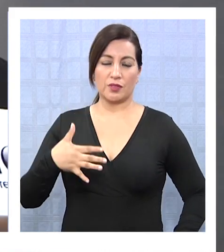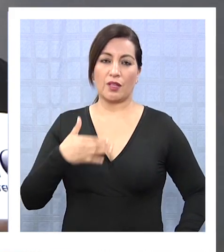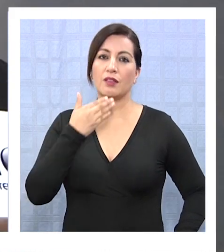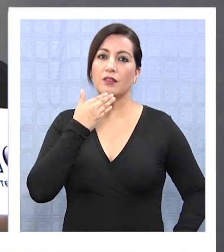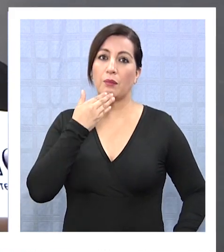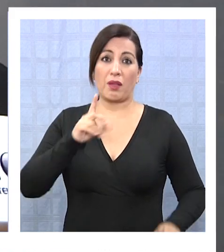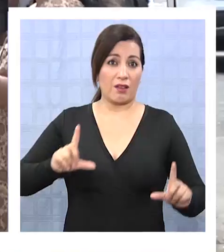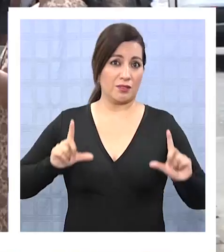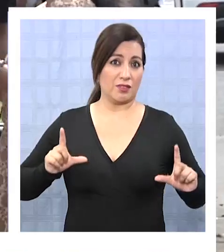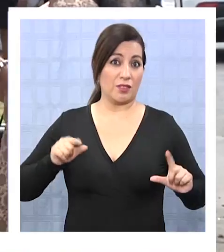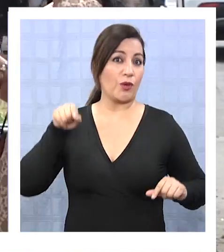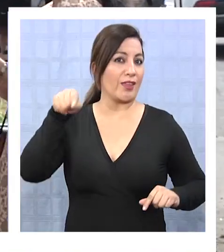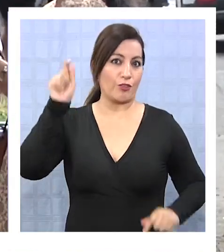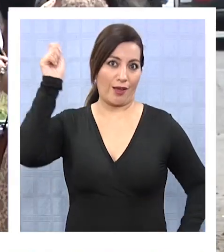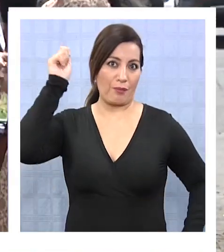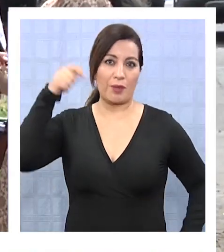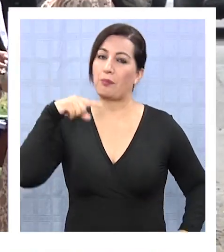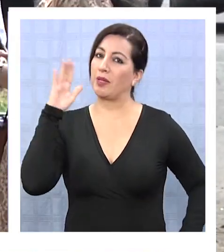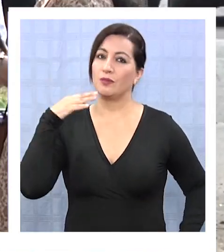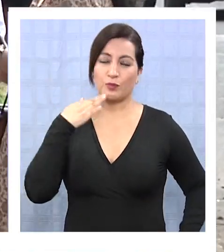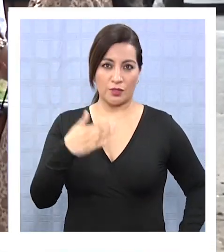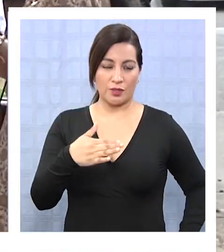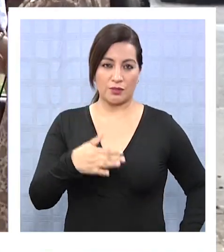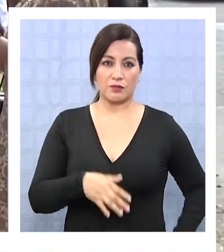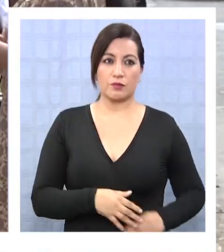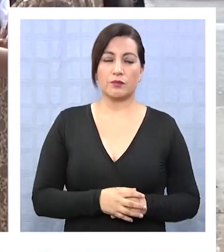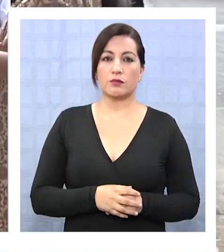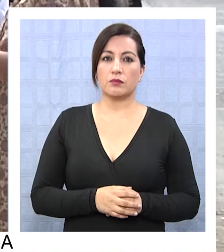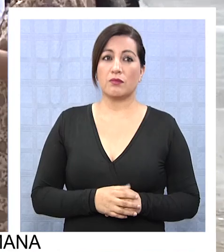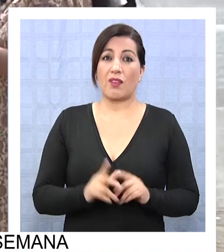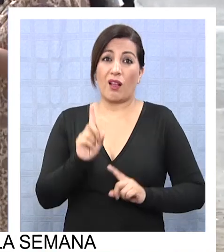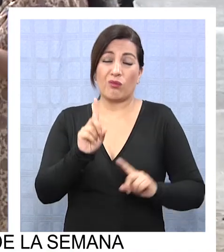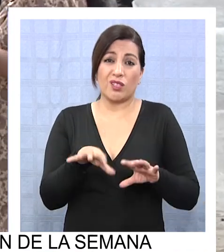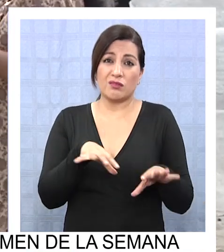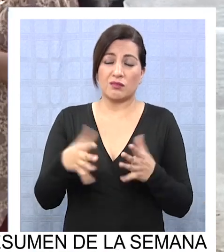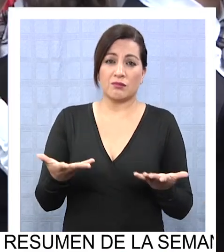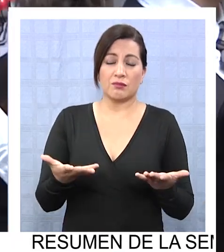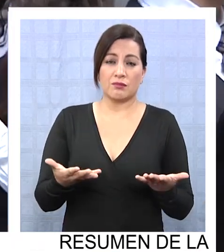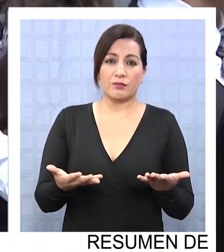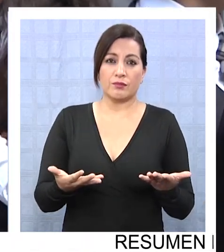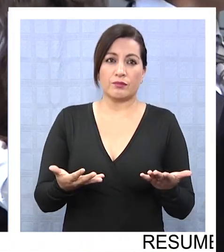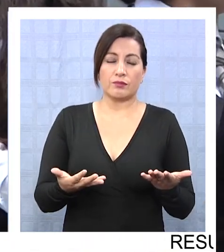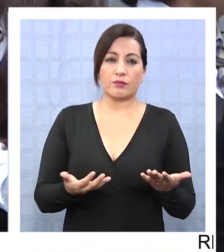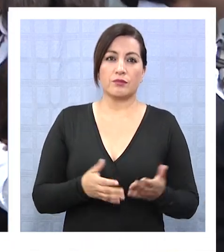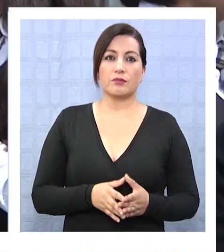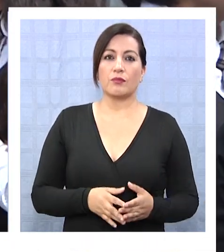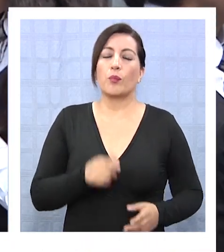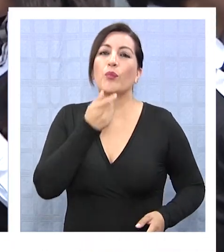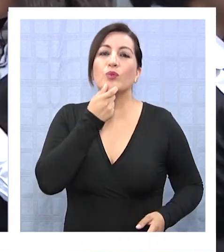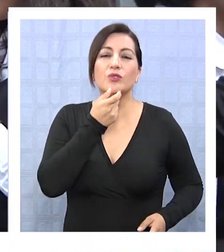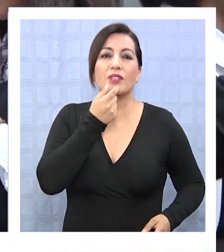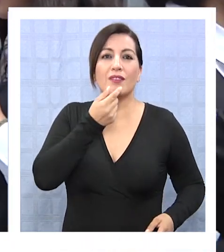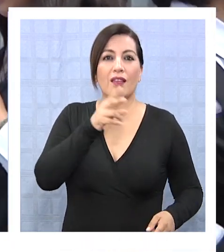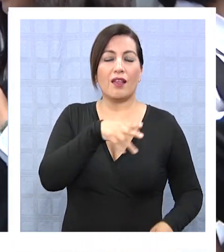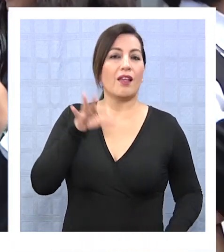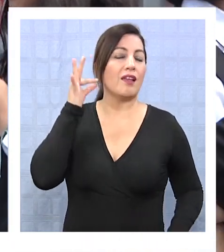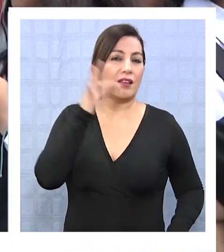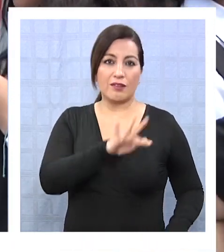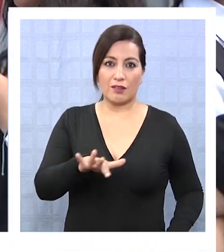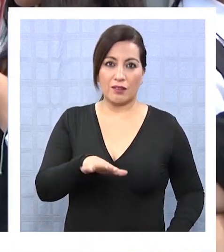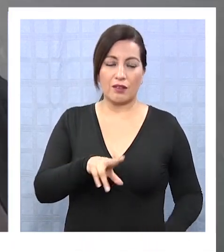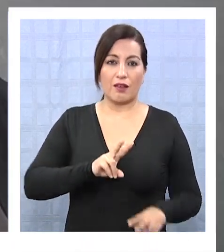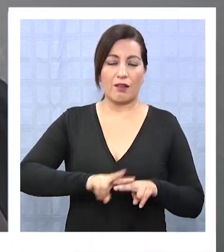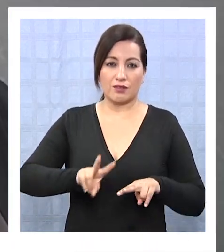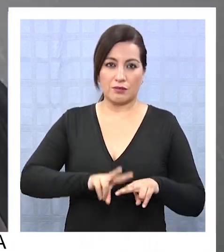que incluso que la licenciatura. Y por algunas cosas, mire, por una humorada que hicieron,